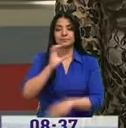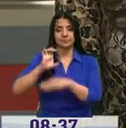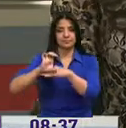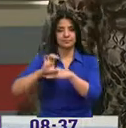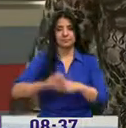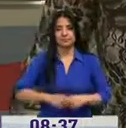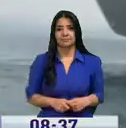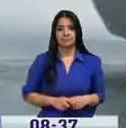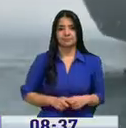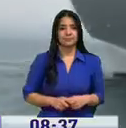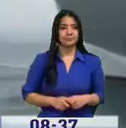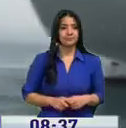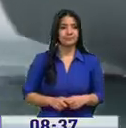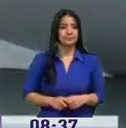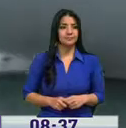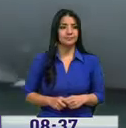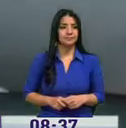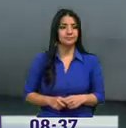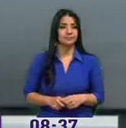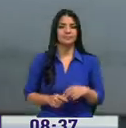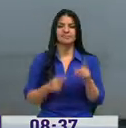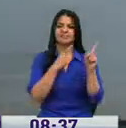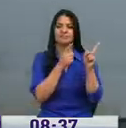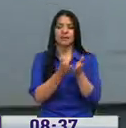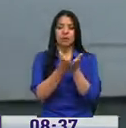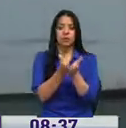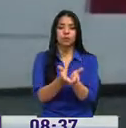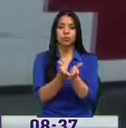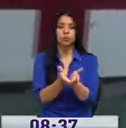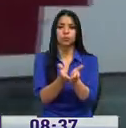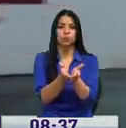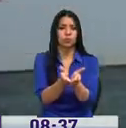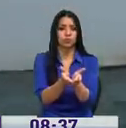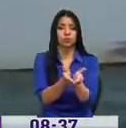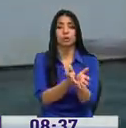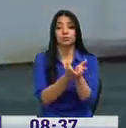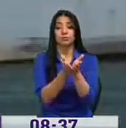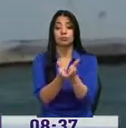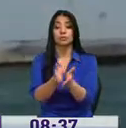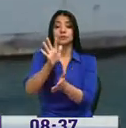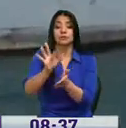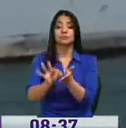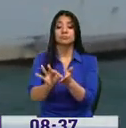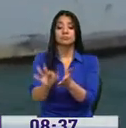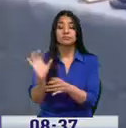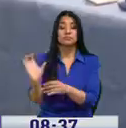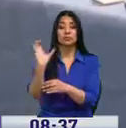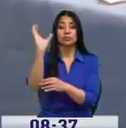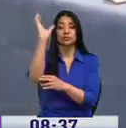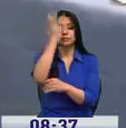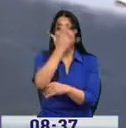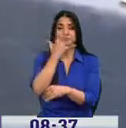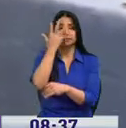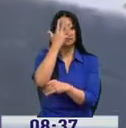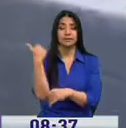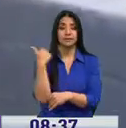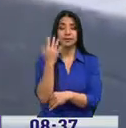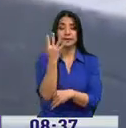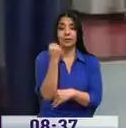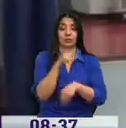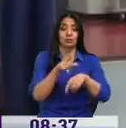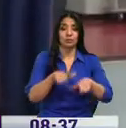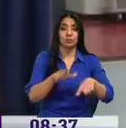Americana. El USNS Comfort, acoderado a 5 millas de la costa de Esmeraldas, cuenta con 14